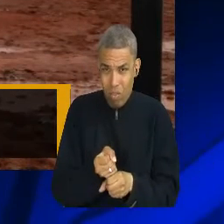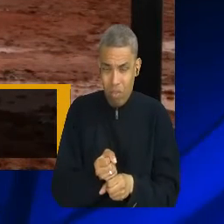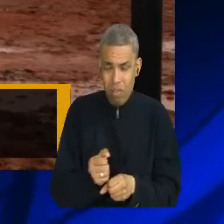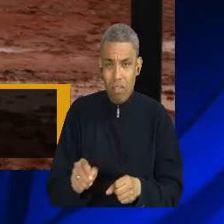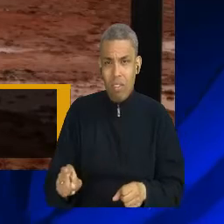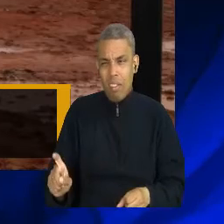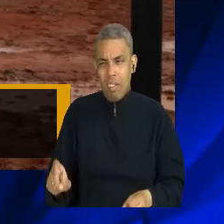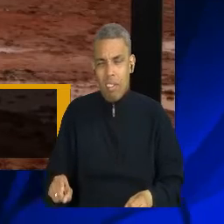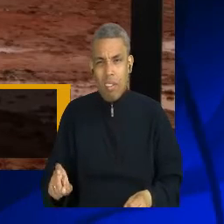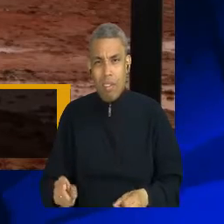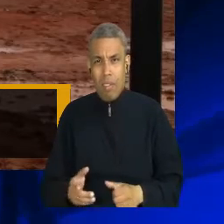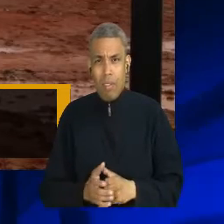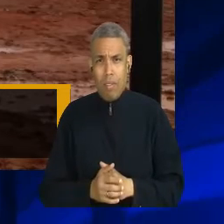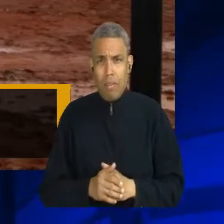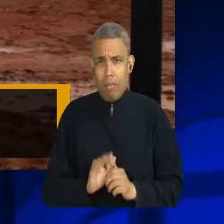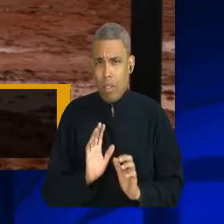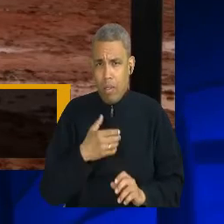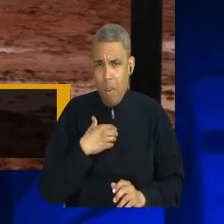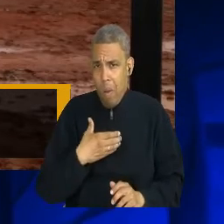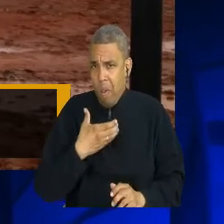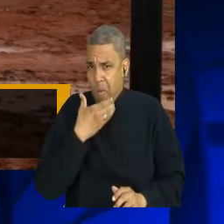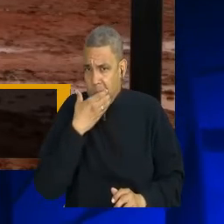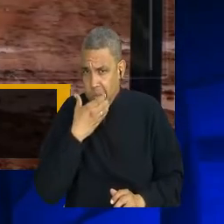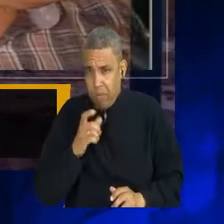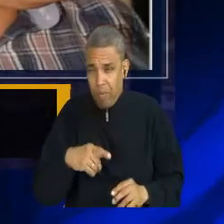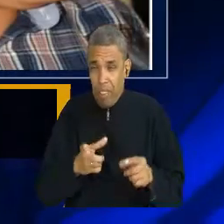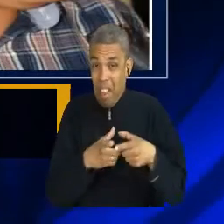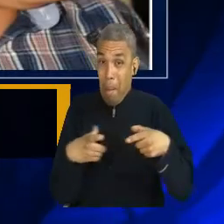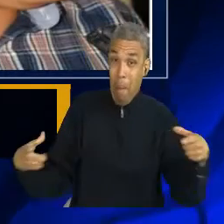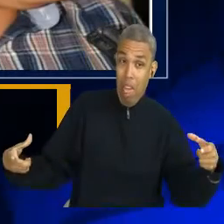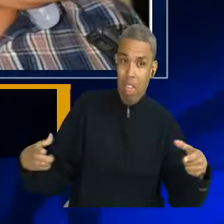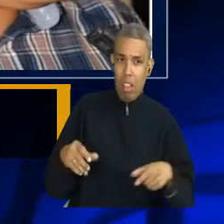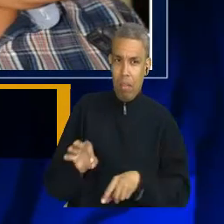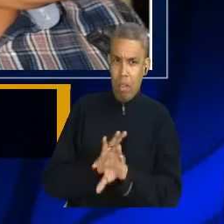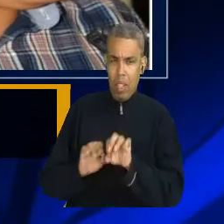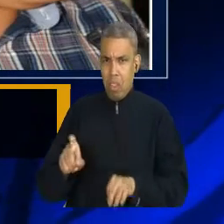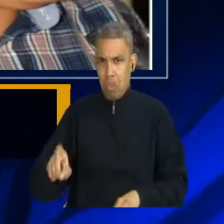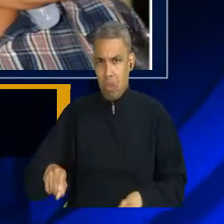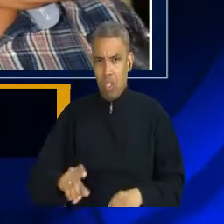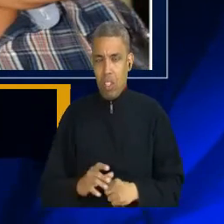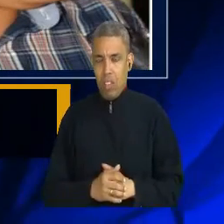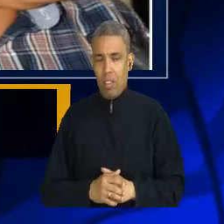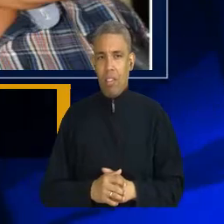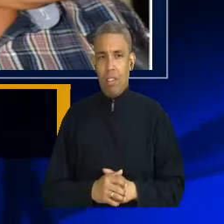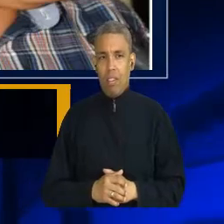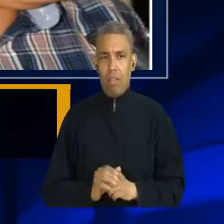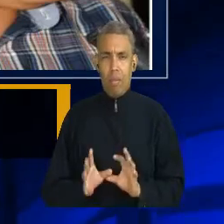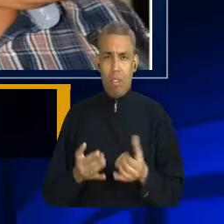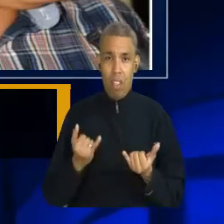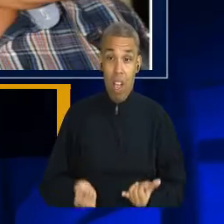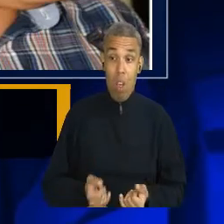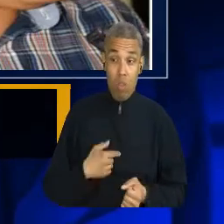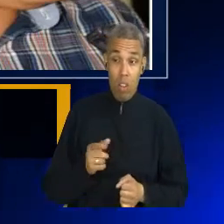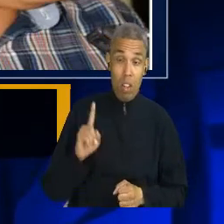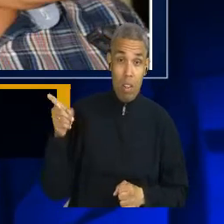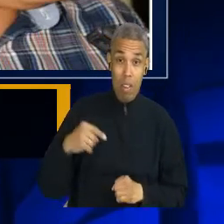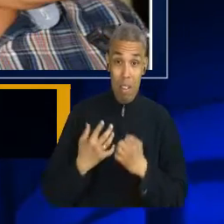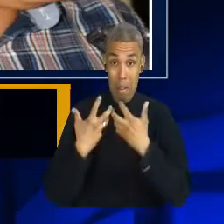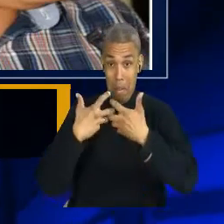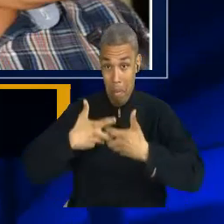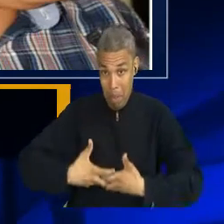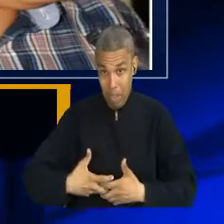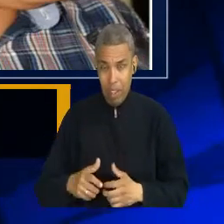obra, pues es menor. Sin embargo, sí, ya le en ese mismo comité, pues le solicitamos al contratista que para esta semana vincule